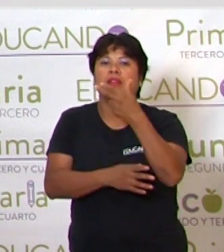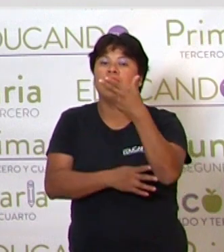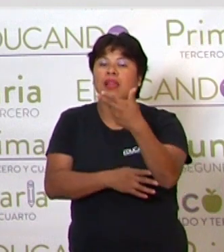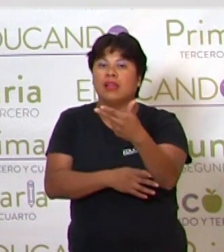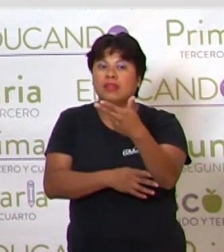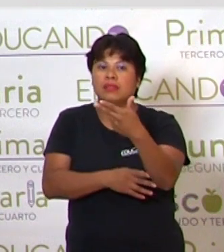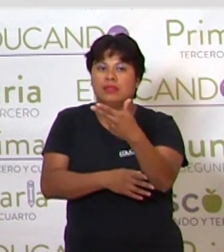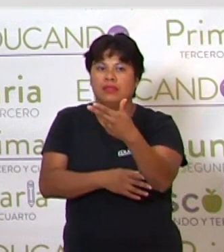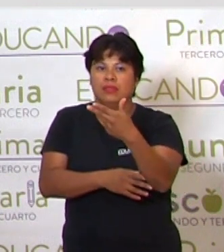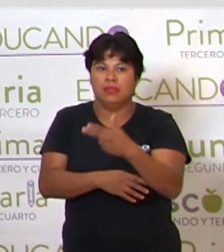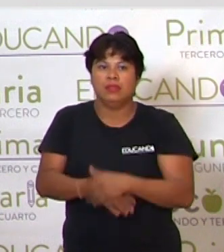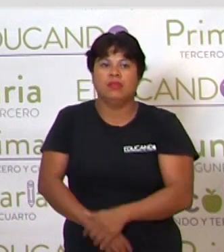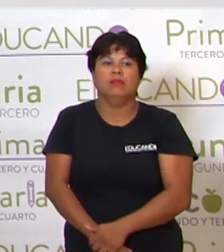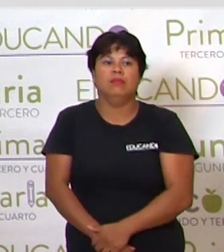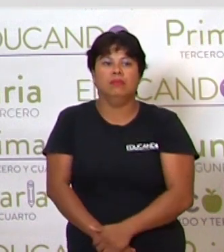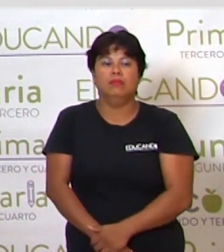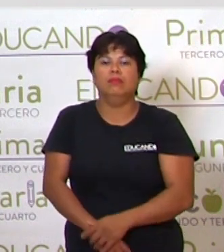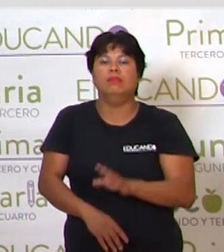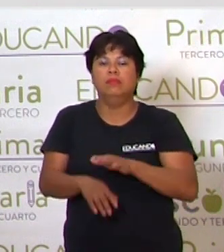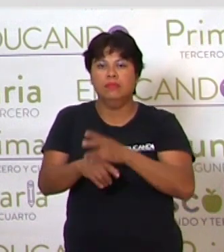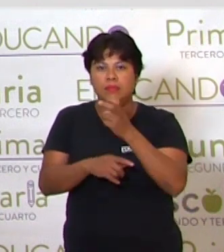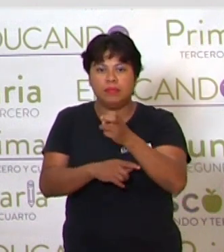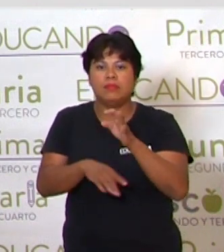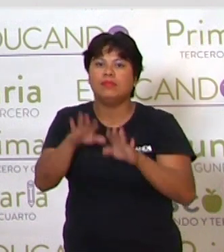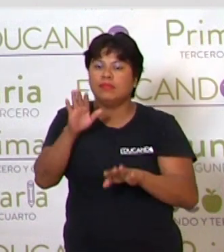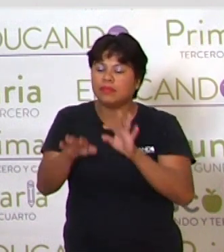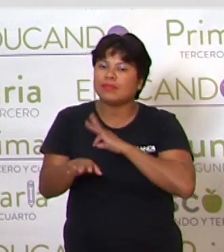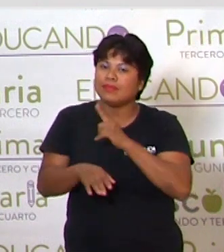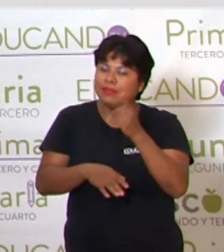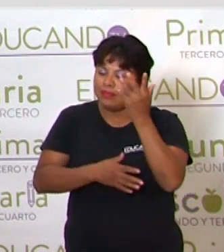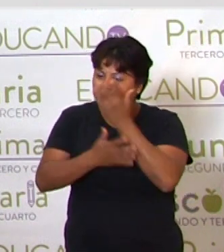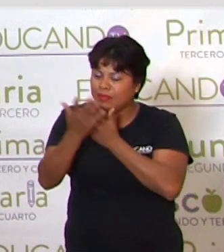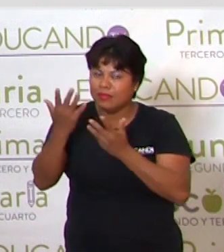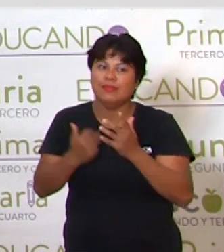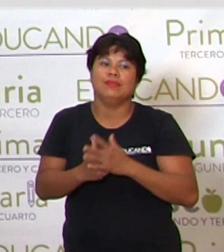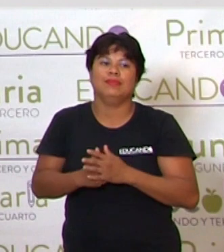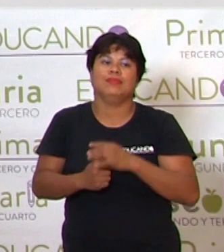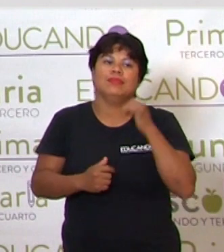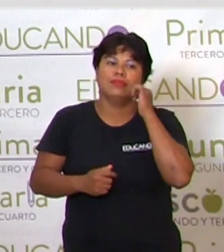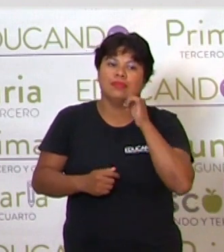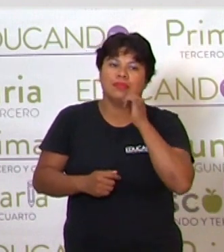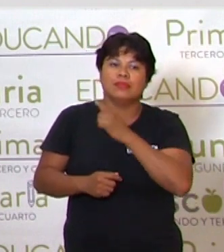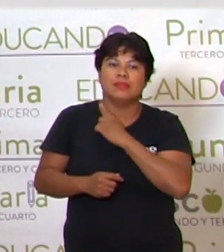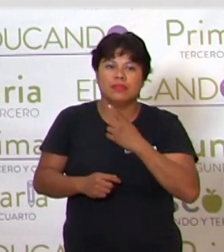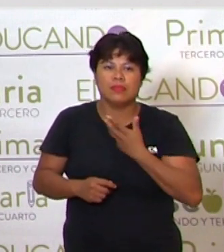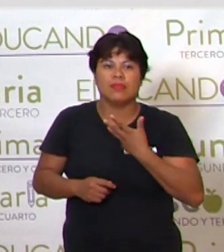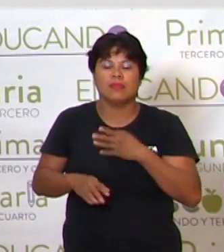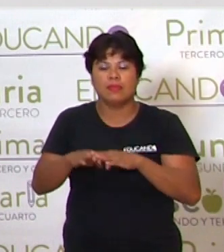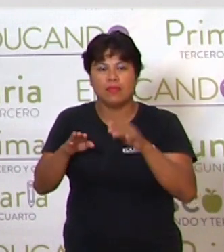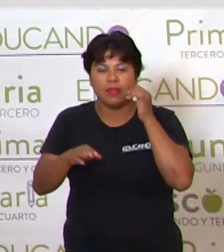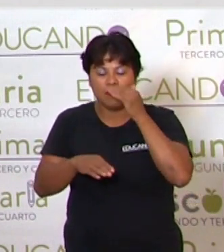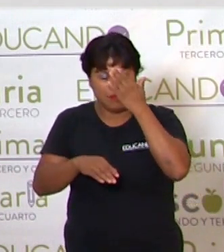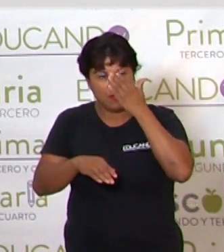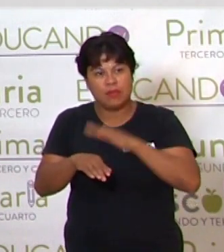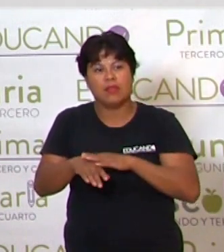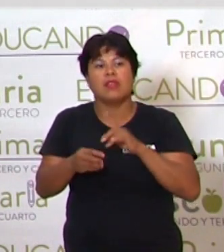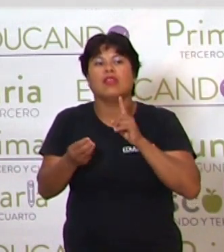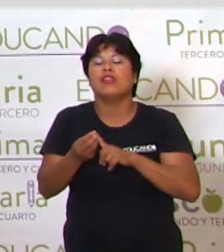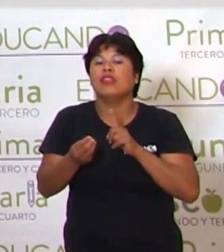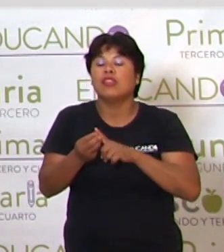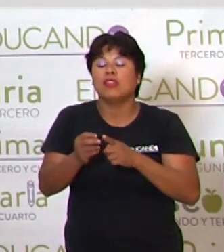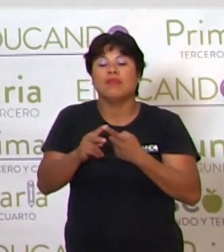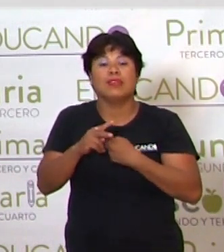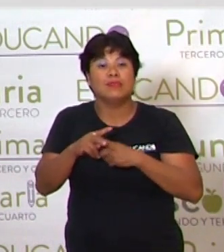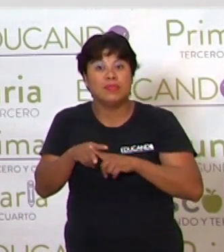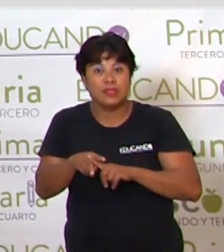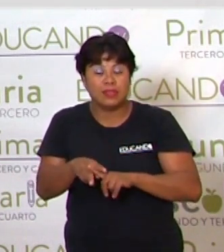H, ¿sí? Por eso es que a veces te puedes confundir. Siempre debes tener muy en cuenta de dónde vas